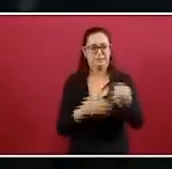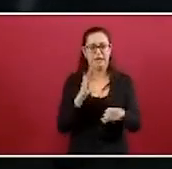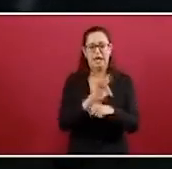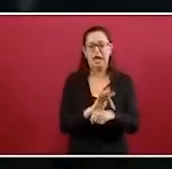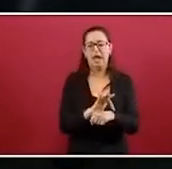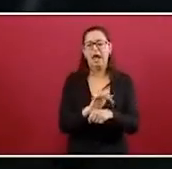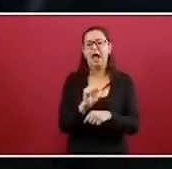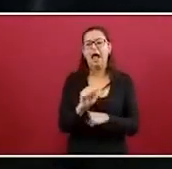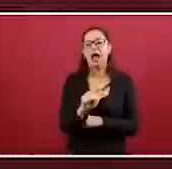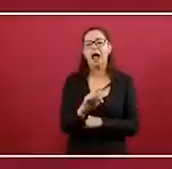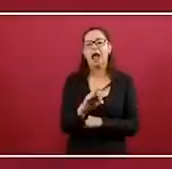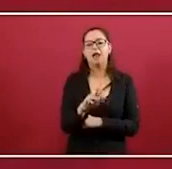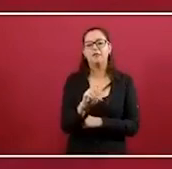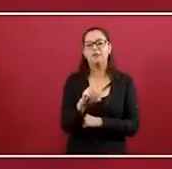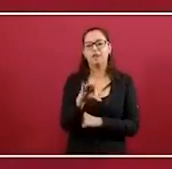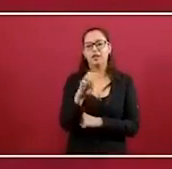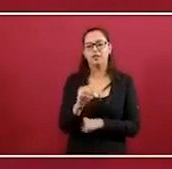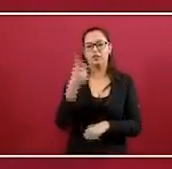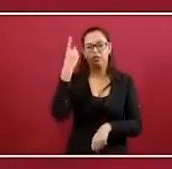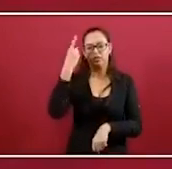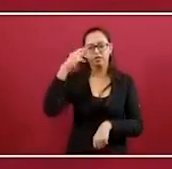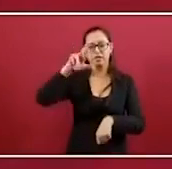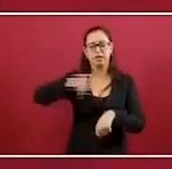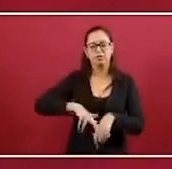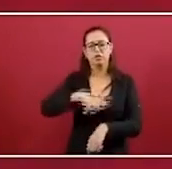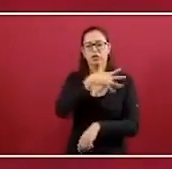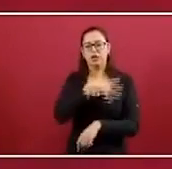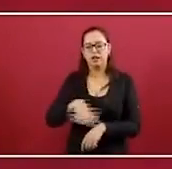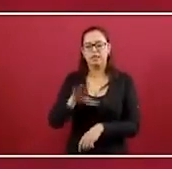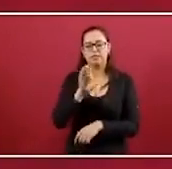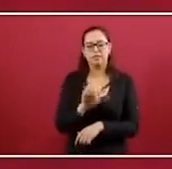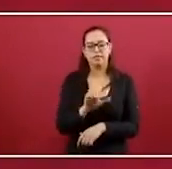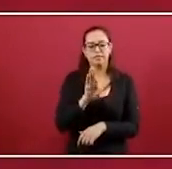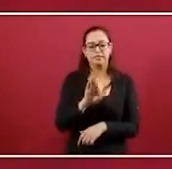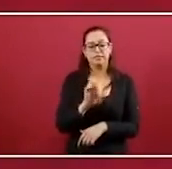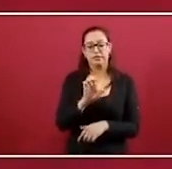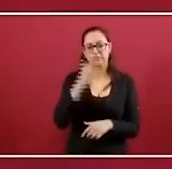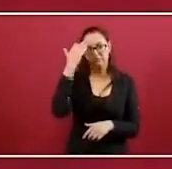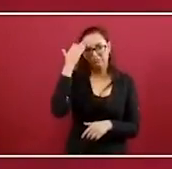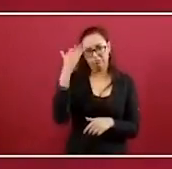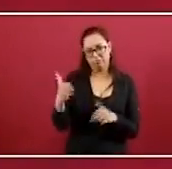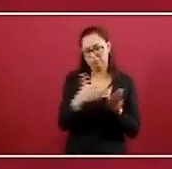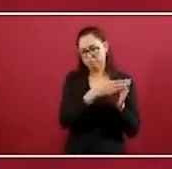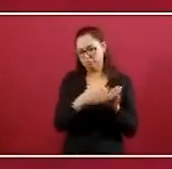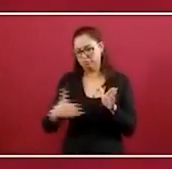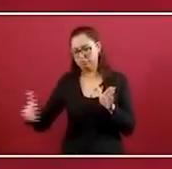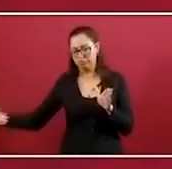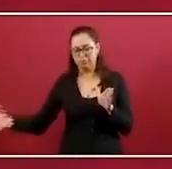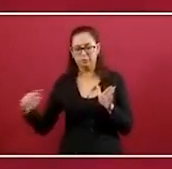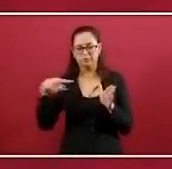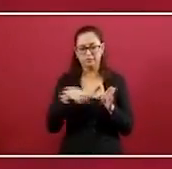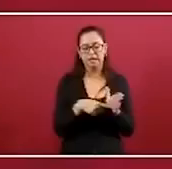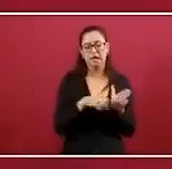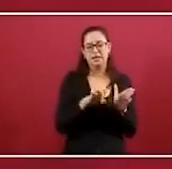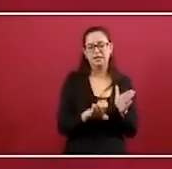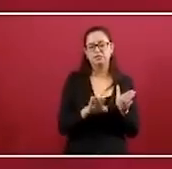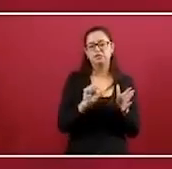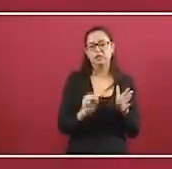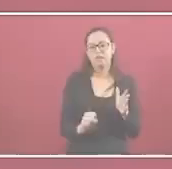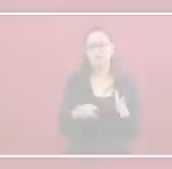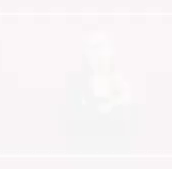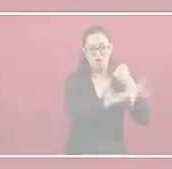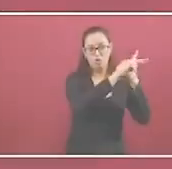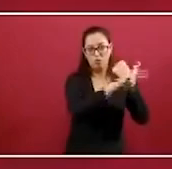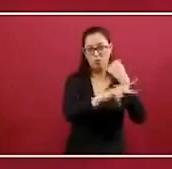Ayub, director general de la CFE en un largo periodo, en el periodo de Ernesto Zedillo, Vicente Fox y